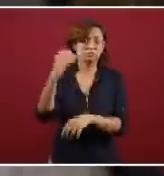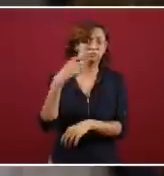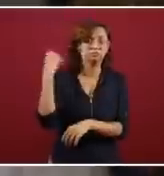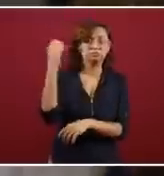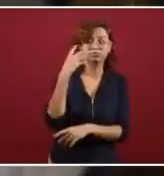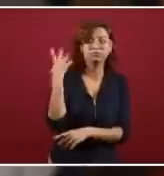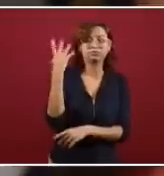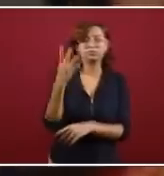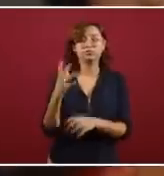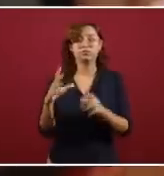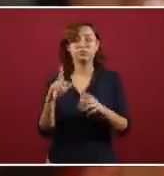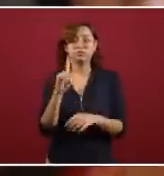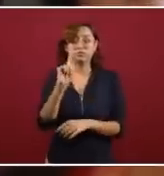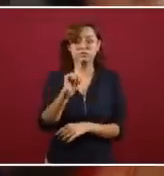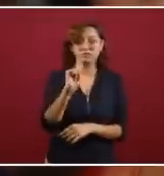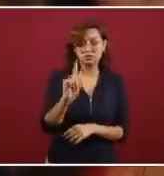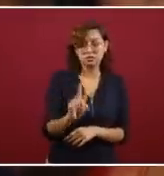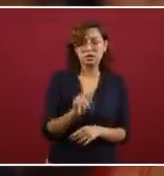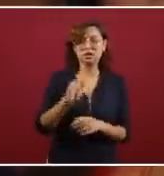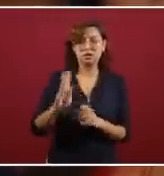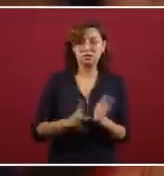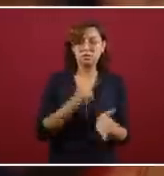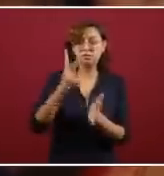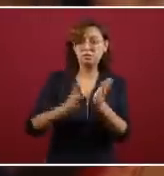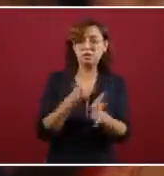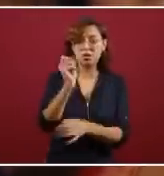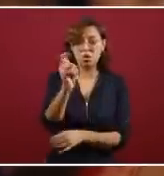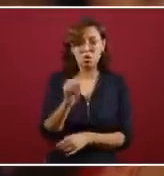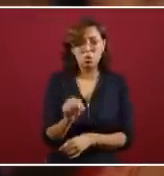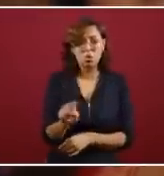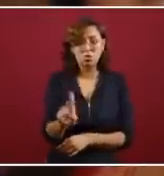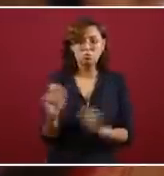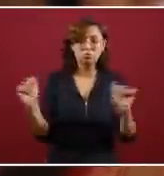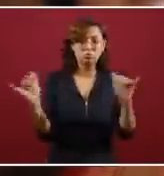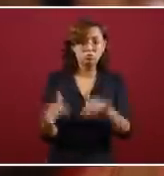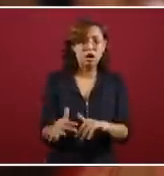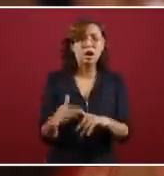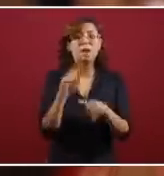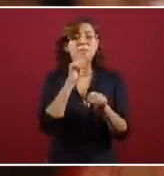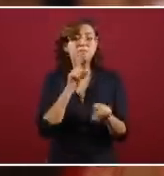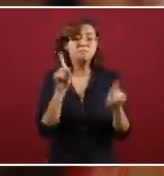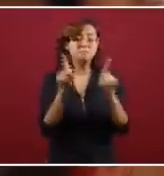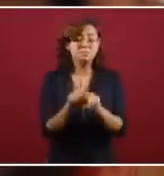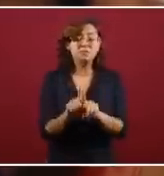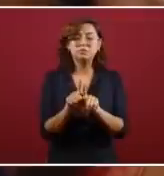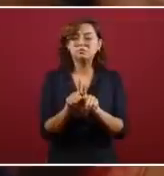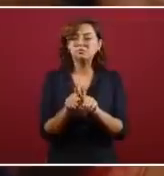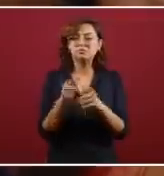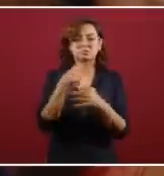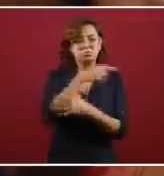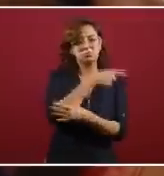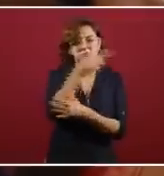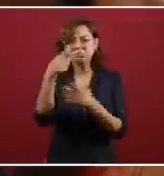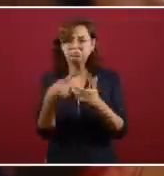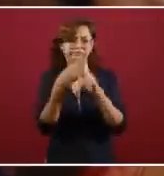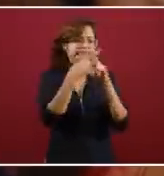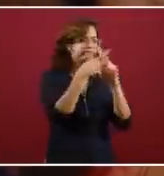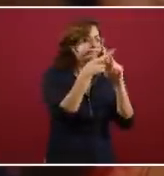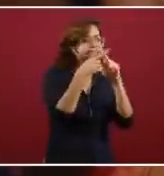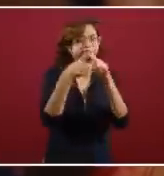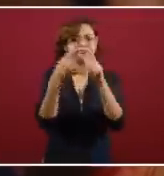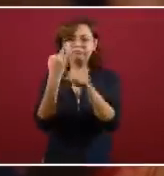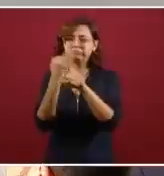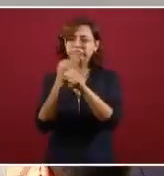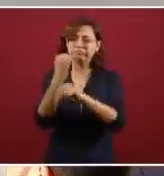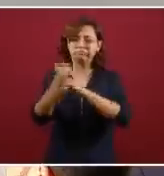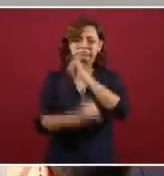de la 74 Asamblea de la ONU y de todos estos pues métricas que se están midiendo en estos momentos a